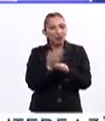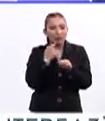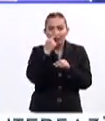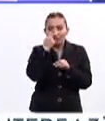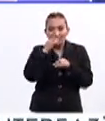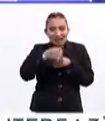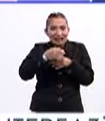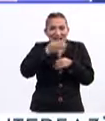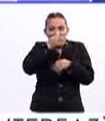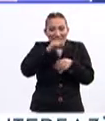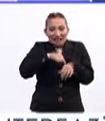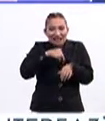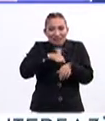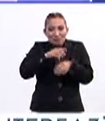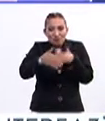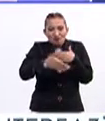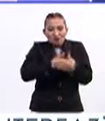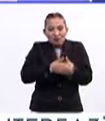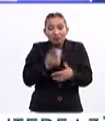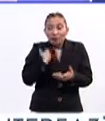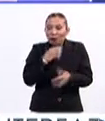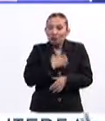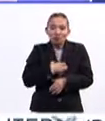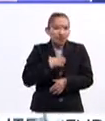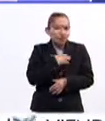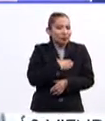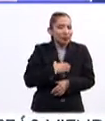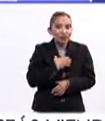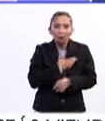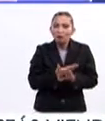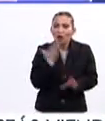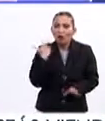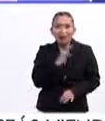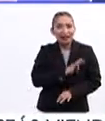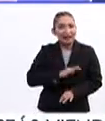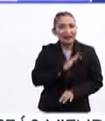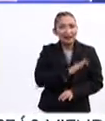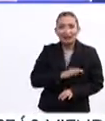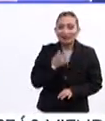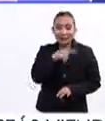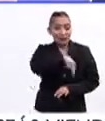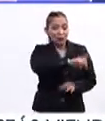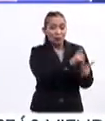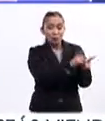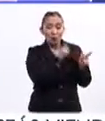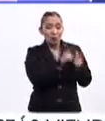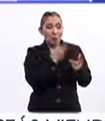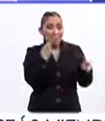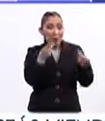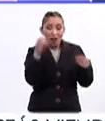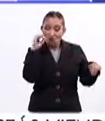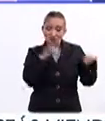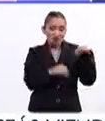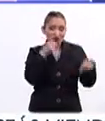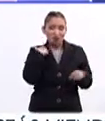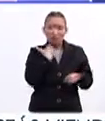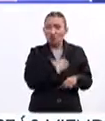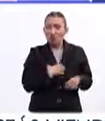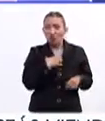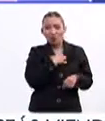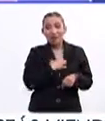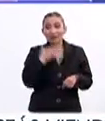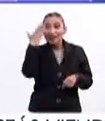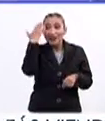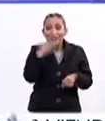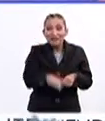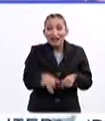tan poco tiempo. Pero bueno, estamos muy contentos, muy felices. La producción estamos realmente regocijados de